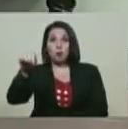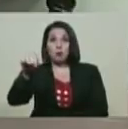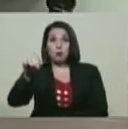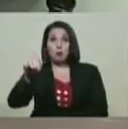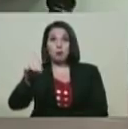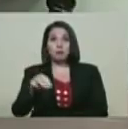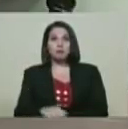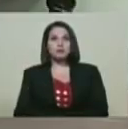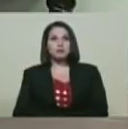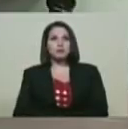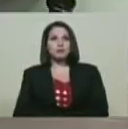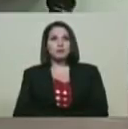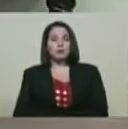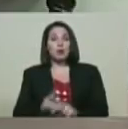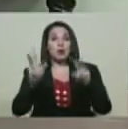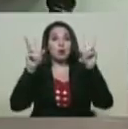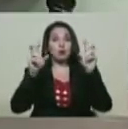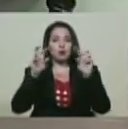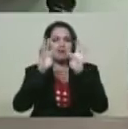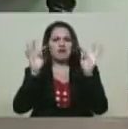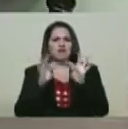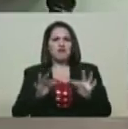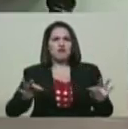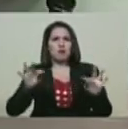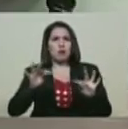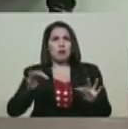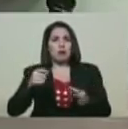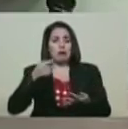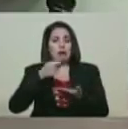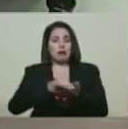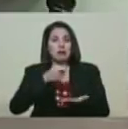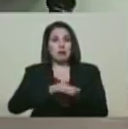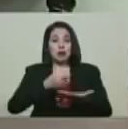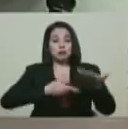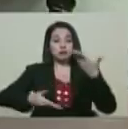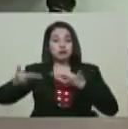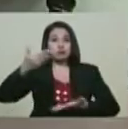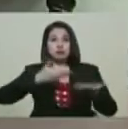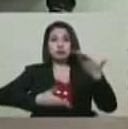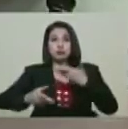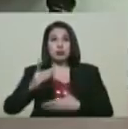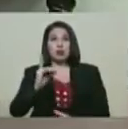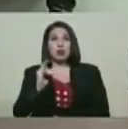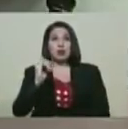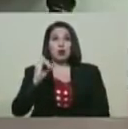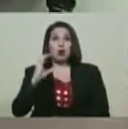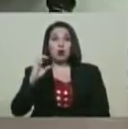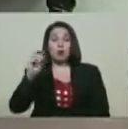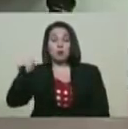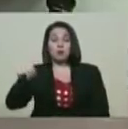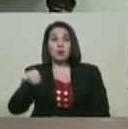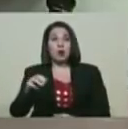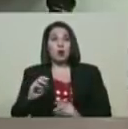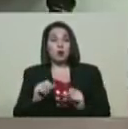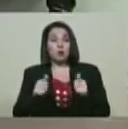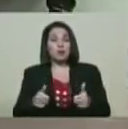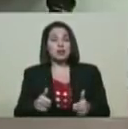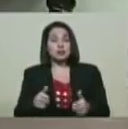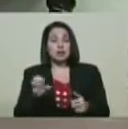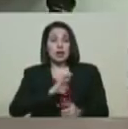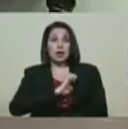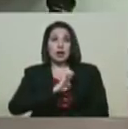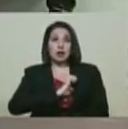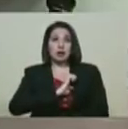que incorpora nuevos mecanismos para reactivar el DICOM arrancando enero. Se reactiva el DICOM